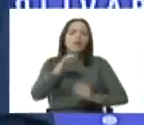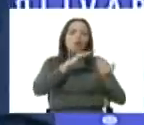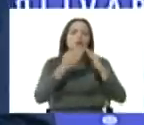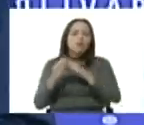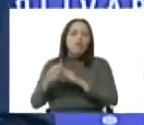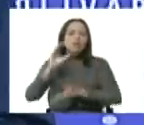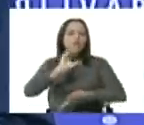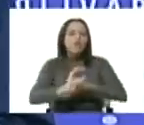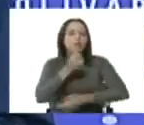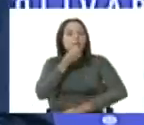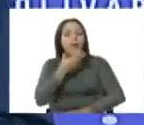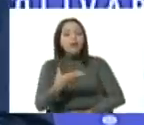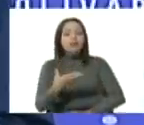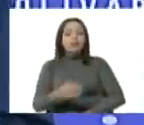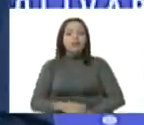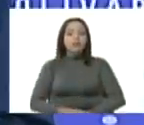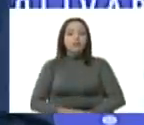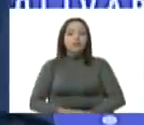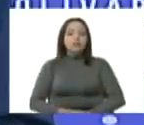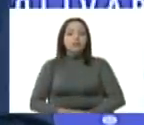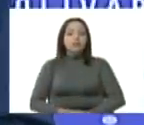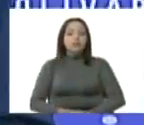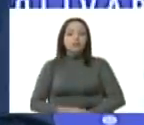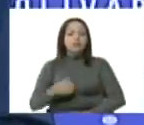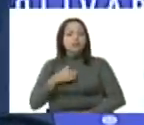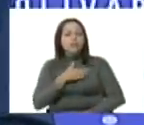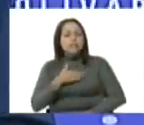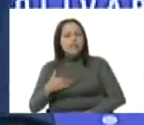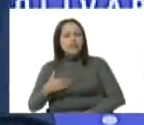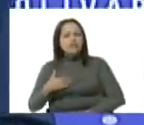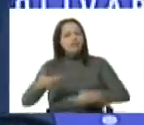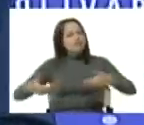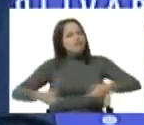bellas. Yo les pido un esfuerzo adicional.